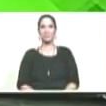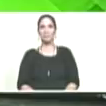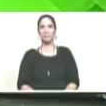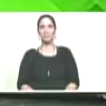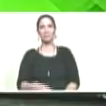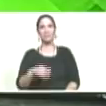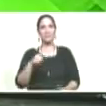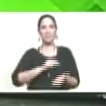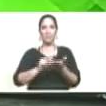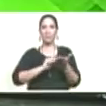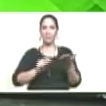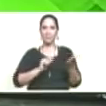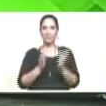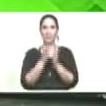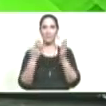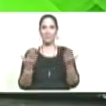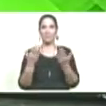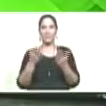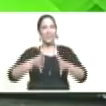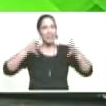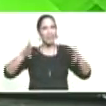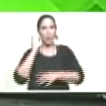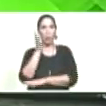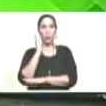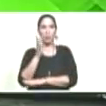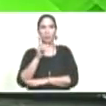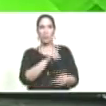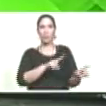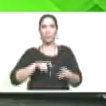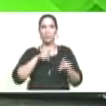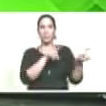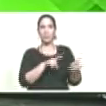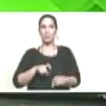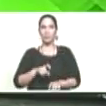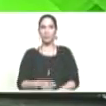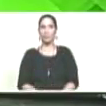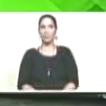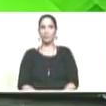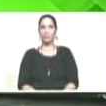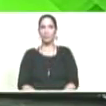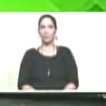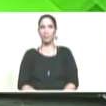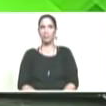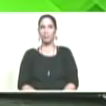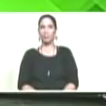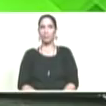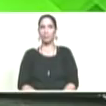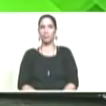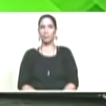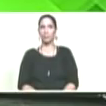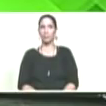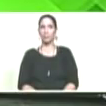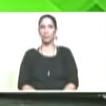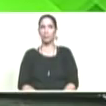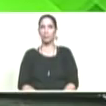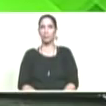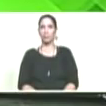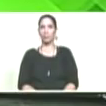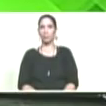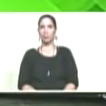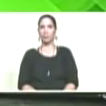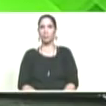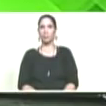agenda del gran Congreso Campesino para la tercera semana del mes de septiembre, donde nos veamos las